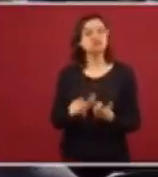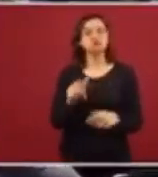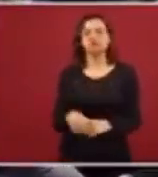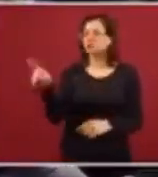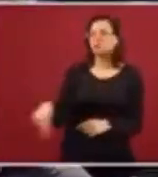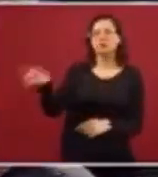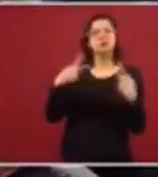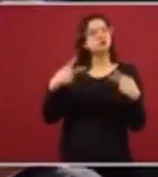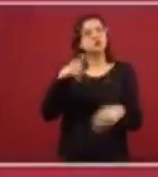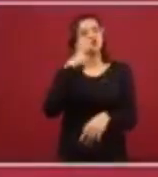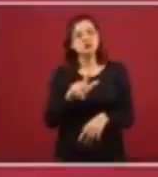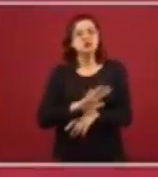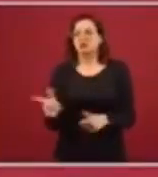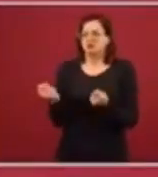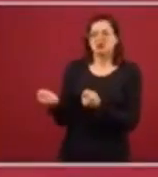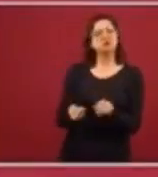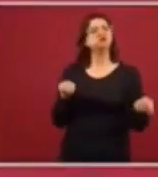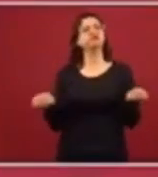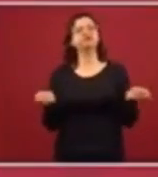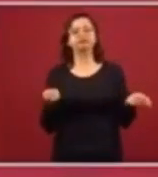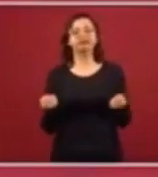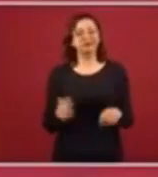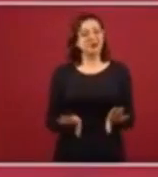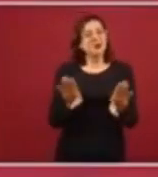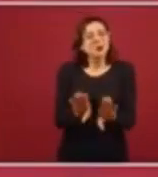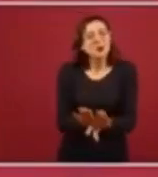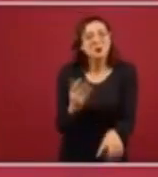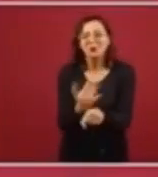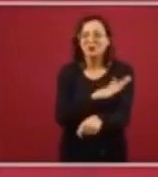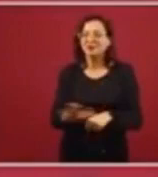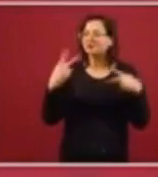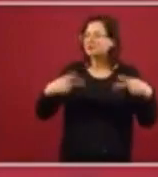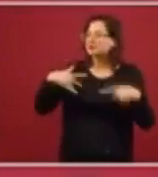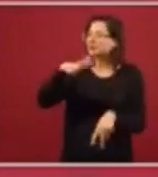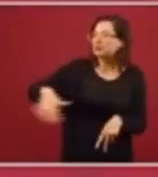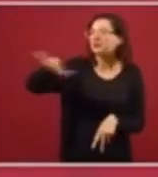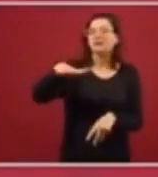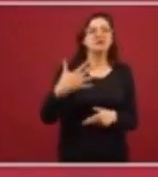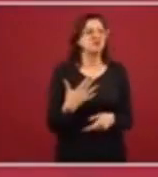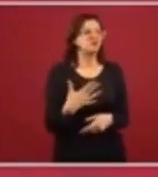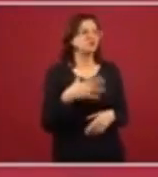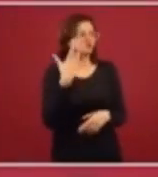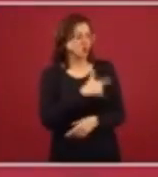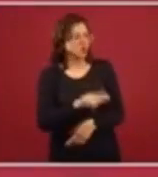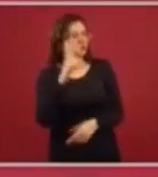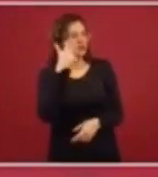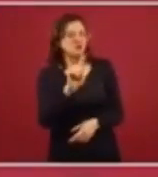¿Cómo va uno a gobernar así si no tiene uno respaldo de los ciudadanos?